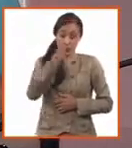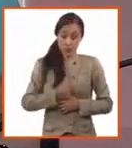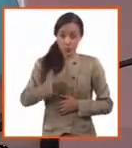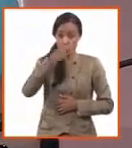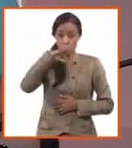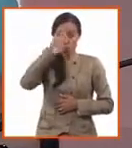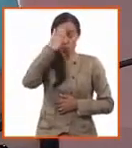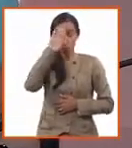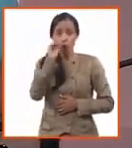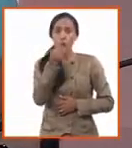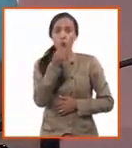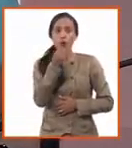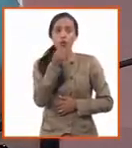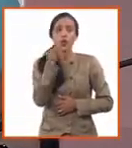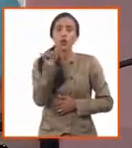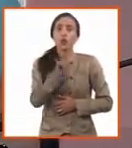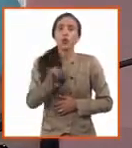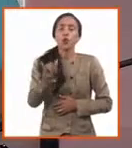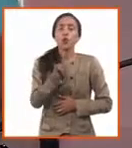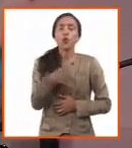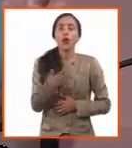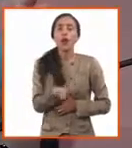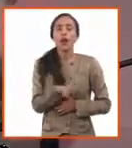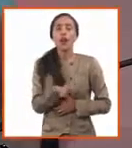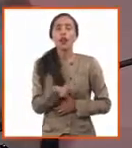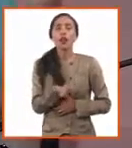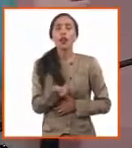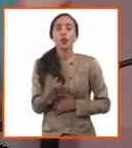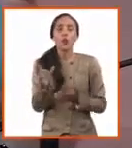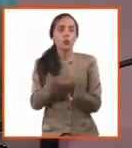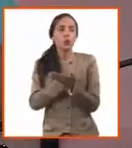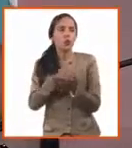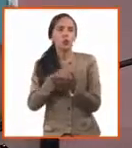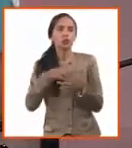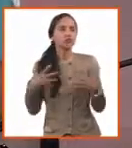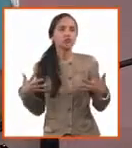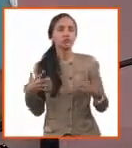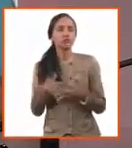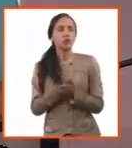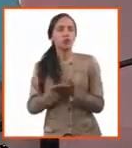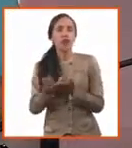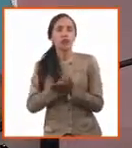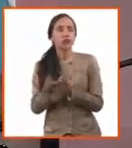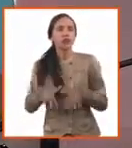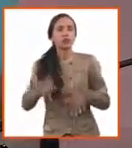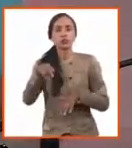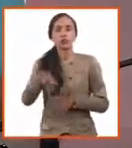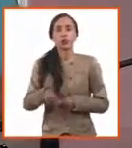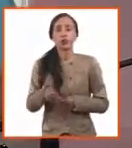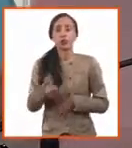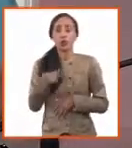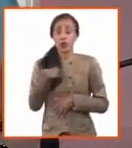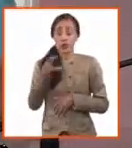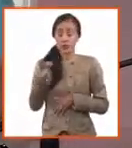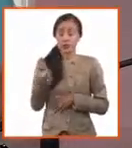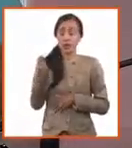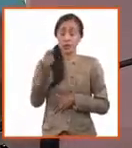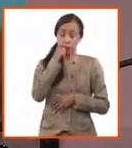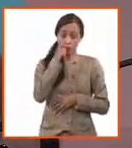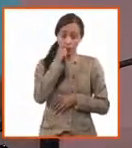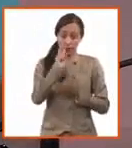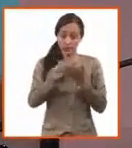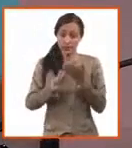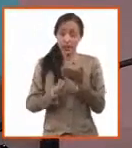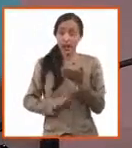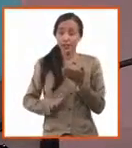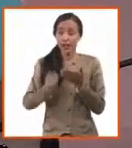texto o isla por decirlo desconectado uno mira la secuencia luis emilio mencionado una de las cartas hechas pero no mira la secuencia de